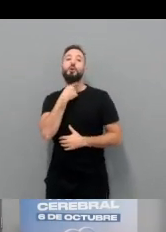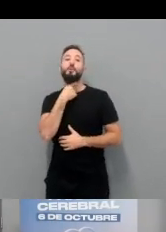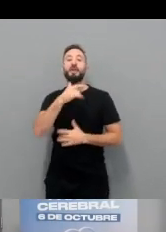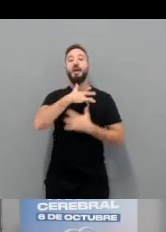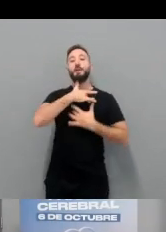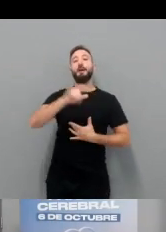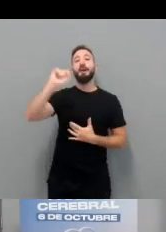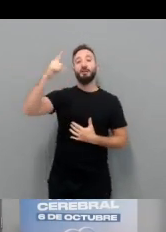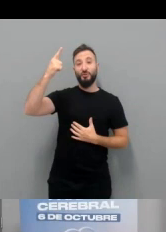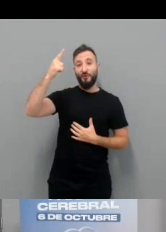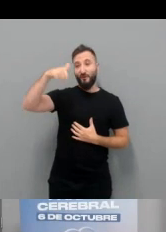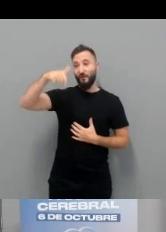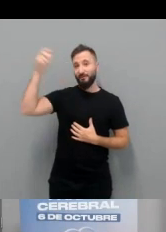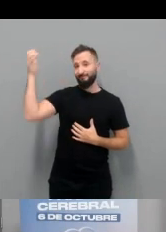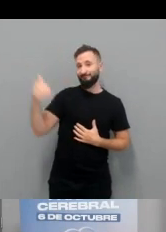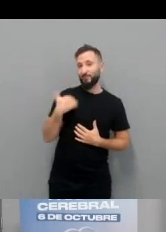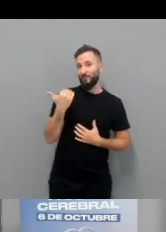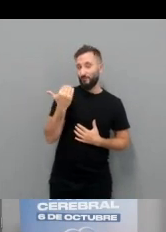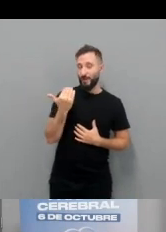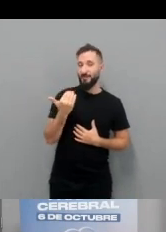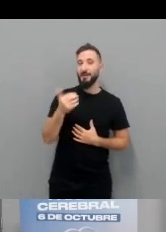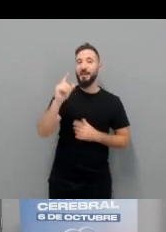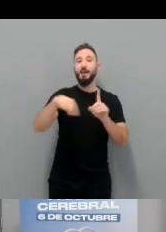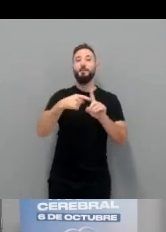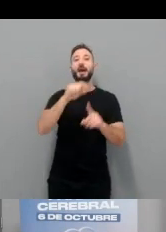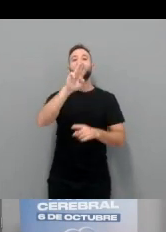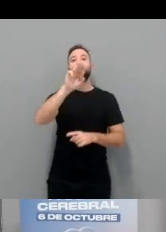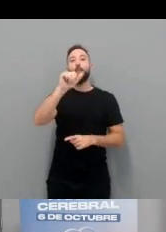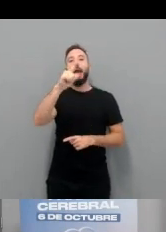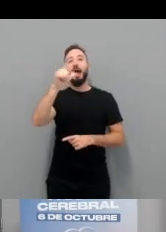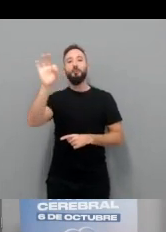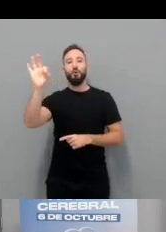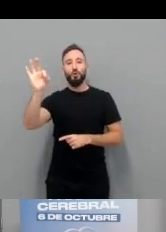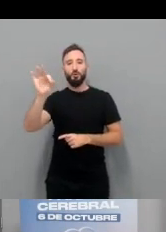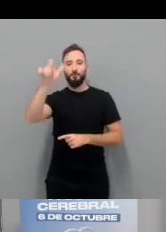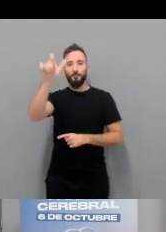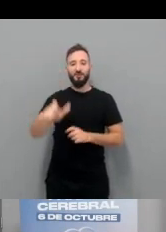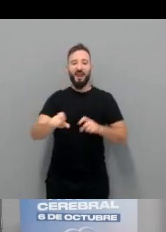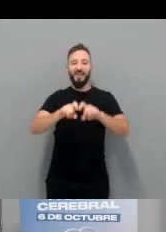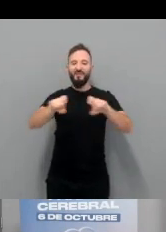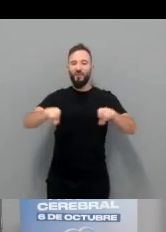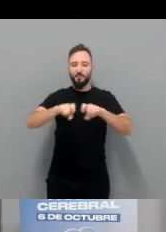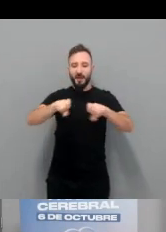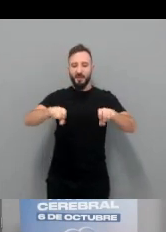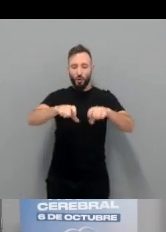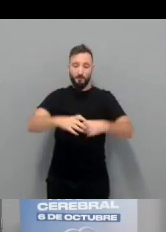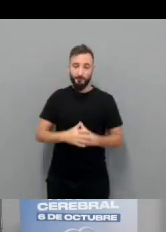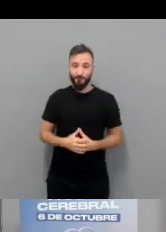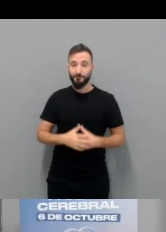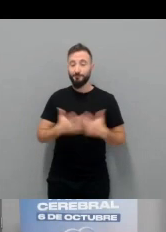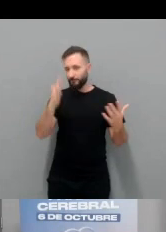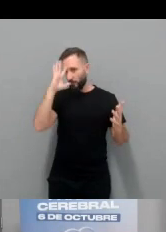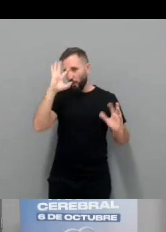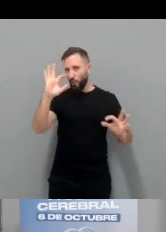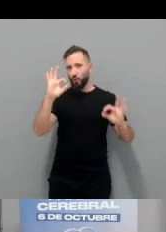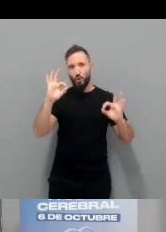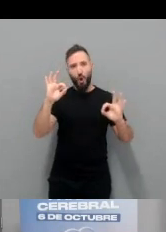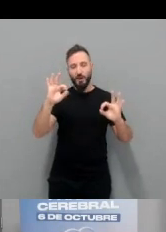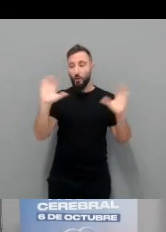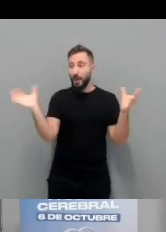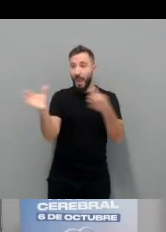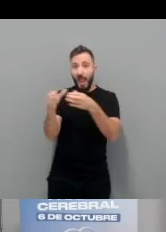estar con nosotras y nosotros, y Pablo, que es nuestro informático. Evidentemente, este